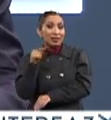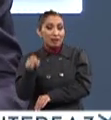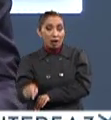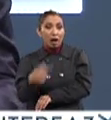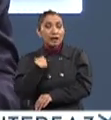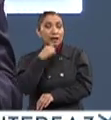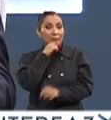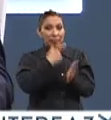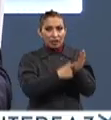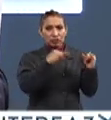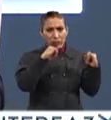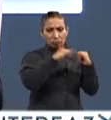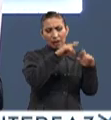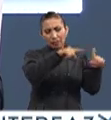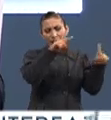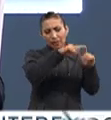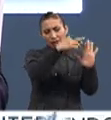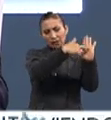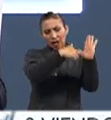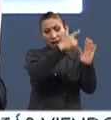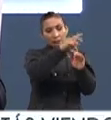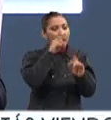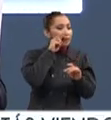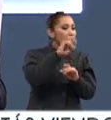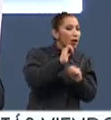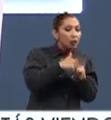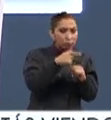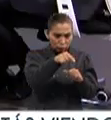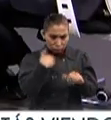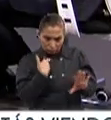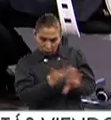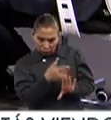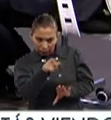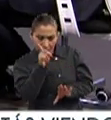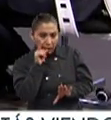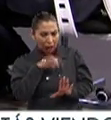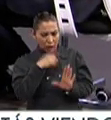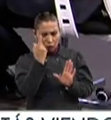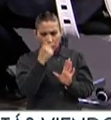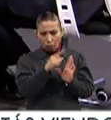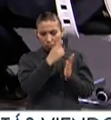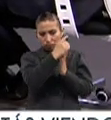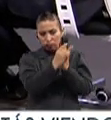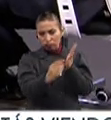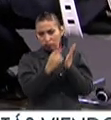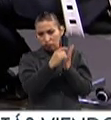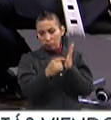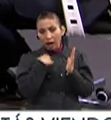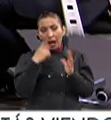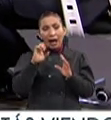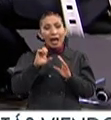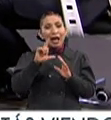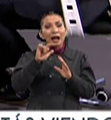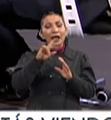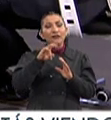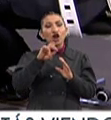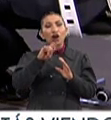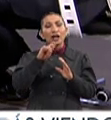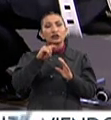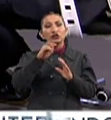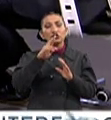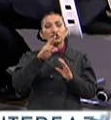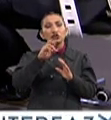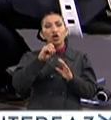también dentro del instituto tenemos distintos protocolos para visibilizar estos mecanismos. Tenemos un instrumento que nosotros denominamos el violentómetro, que